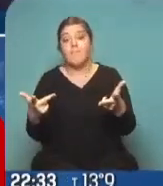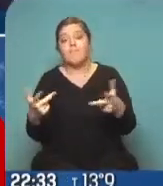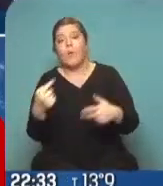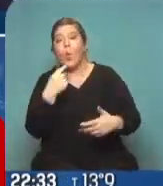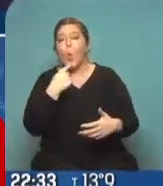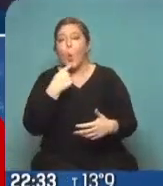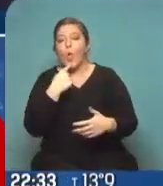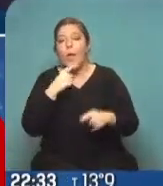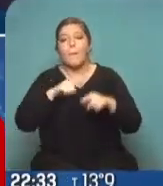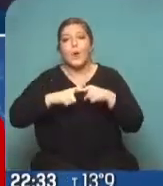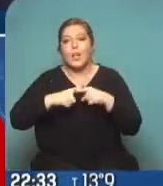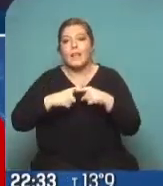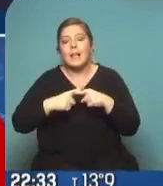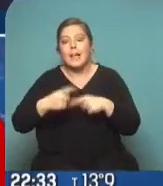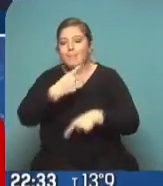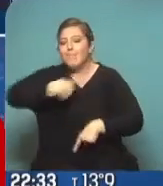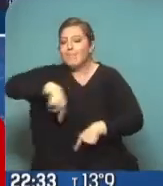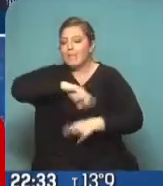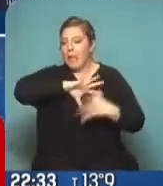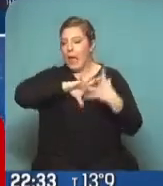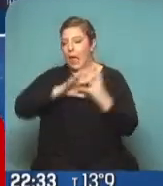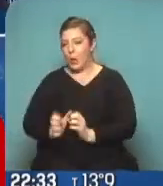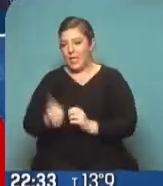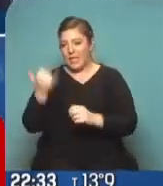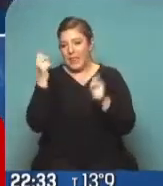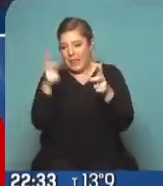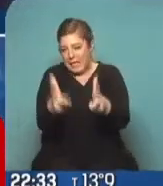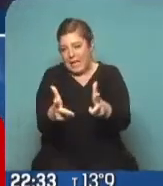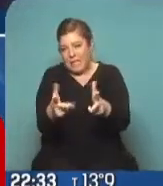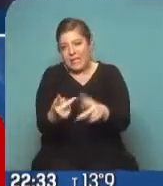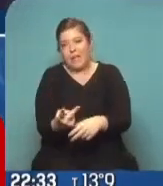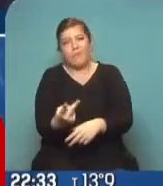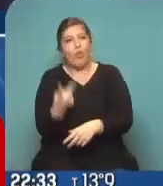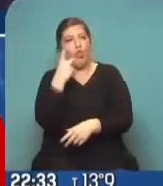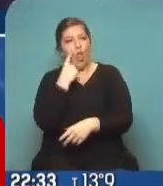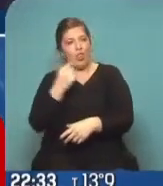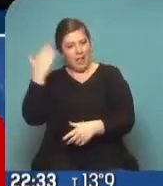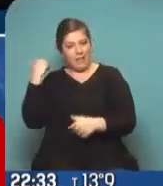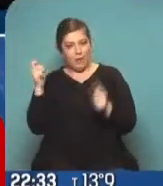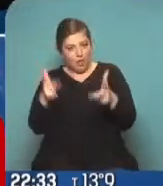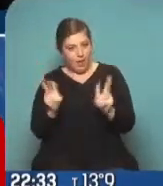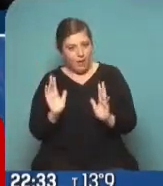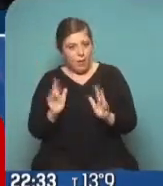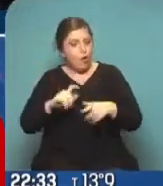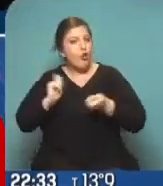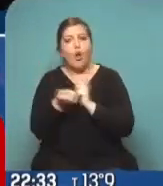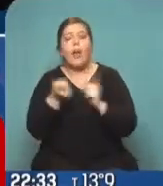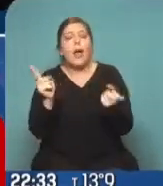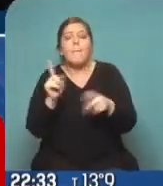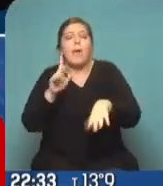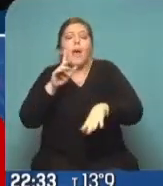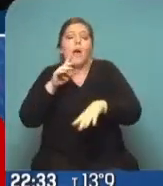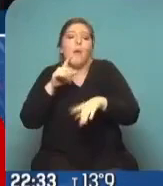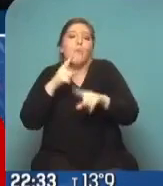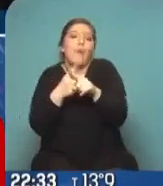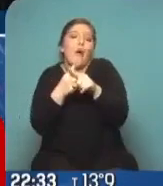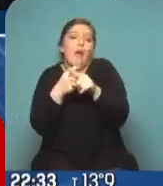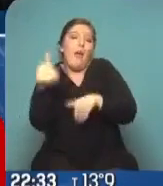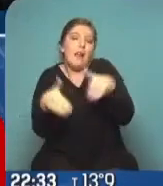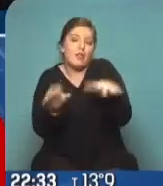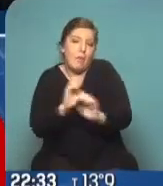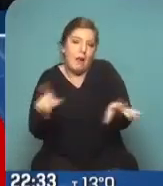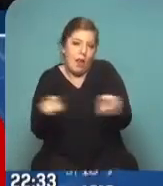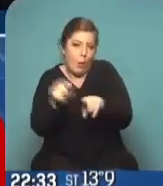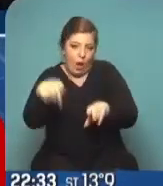incertidumbre política nos hace daño, ¿no? Lo dije hace 48 horas, no cambia eso por una mala elección como la que estamos haciendo